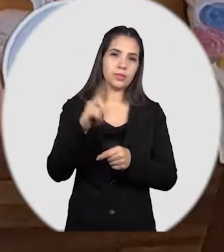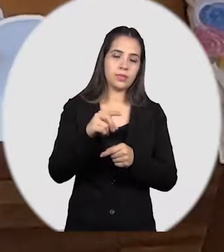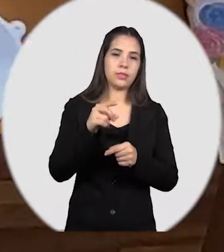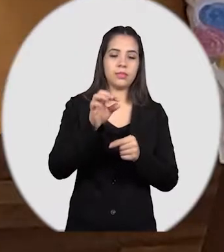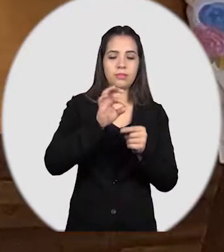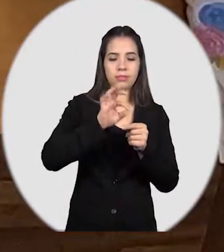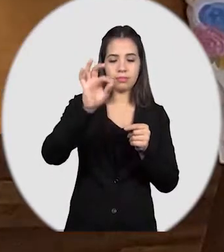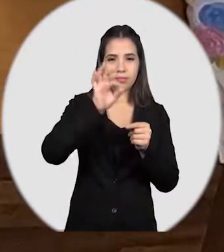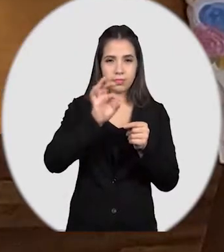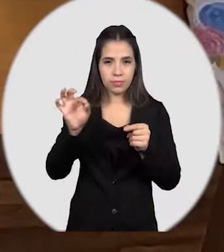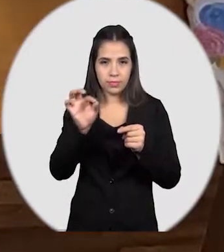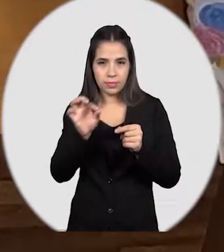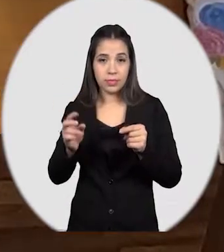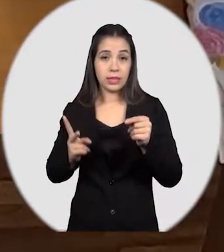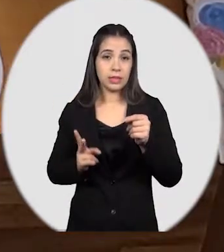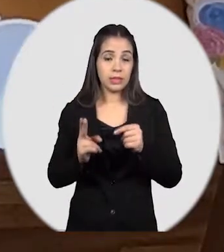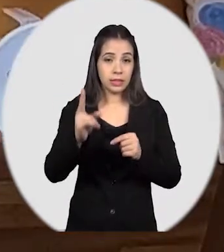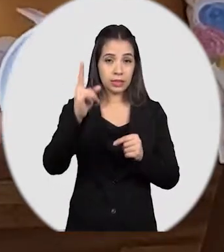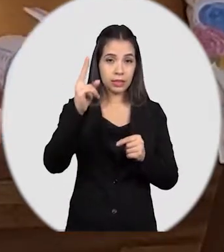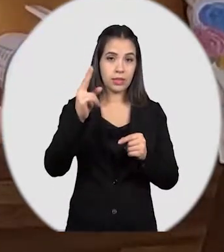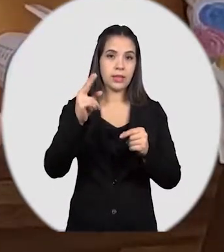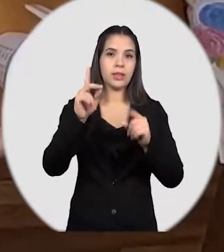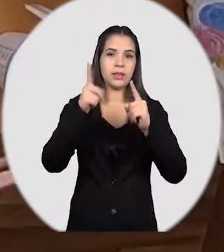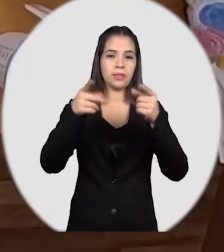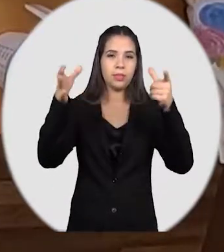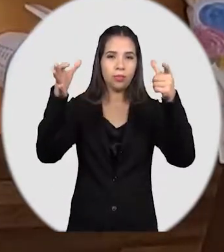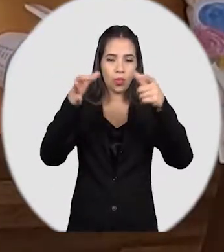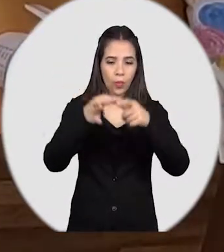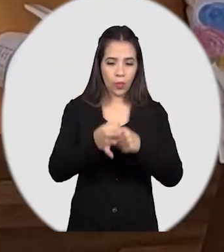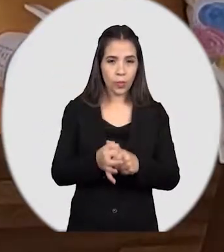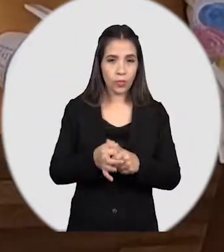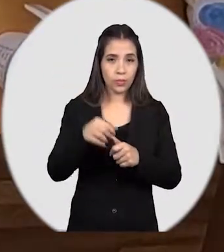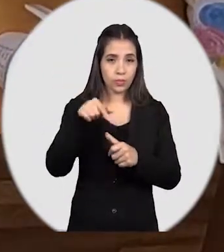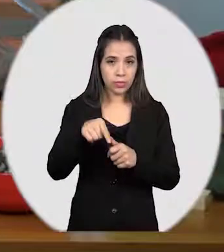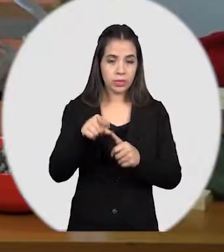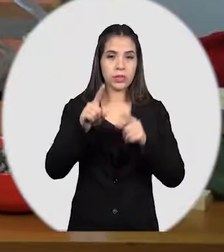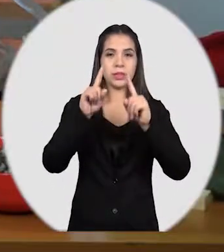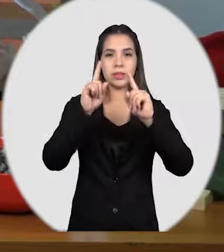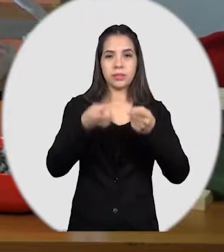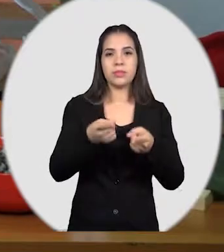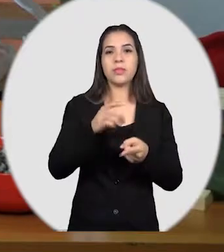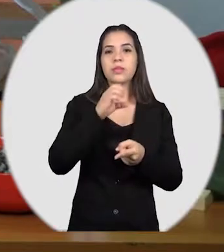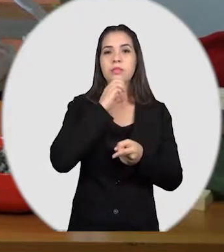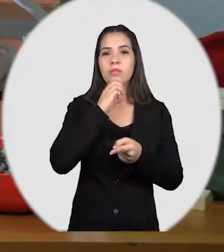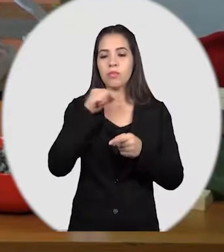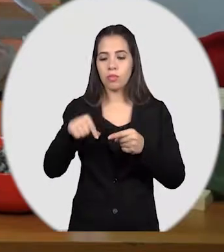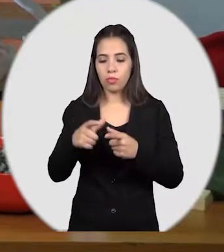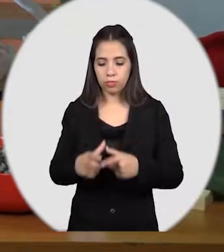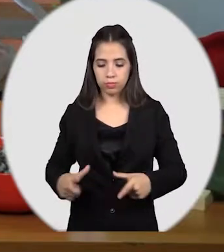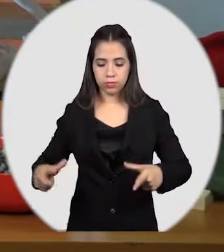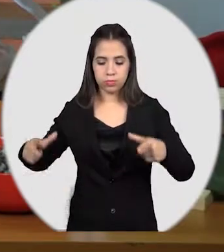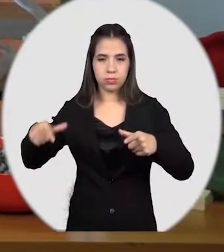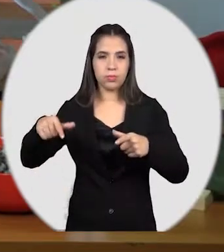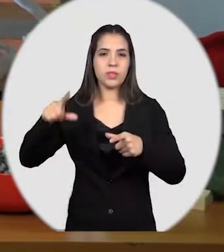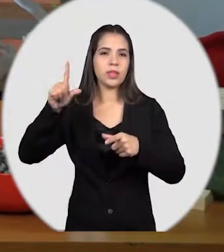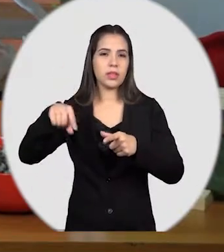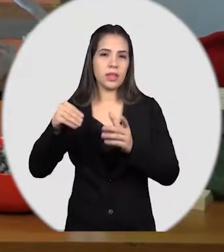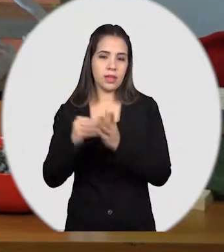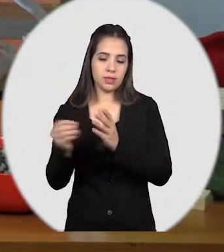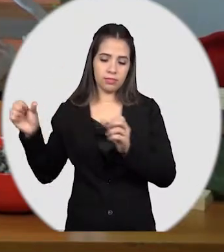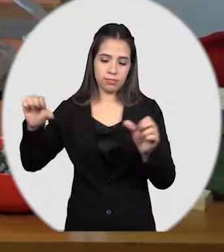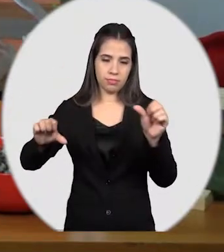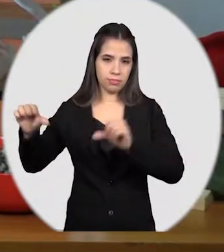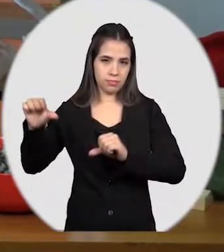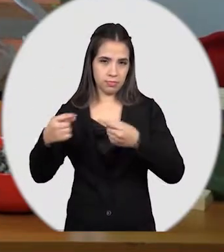tijera, el embudo y el recipiente con el cual vamos a ir cargando la almohadilla. Así también hoy